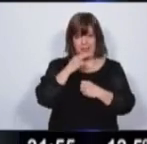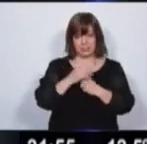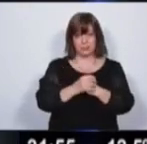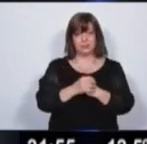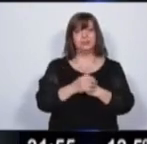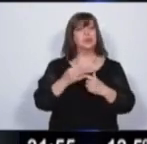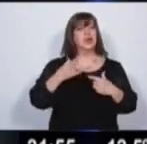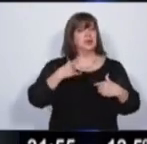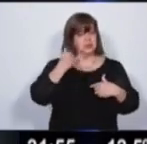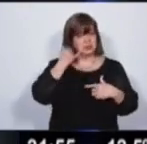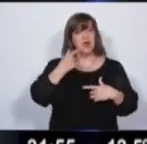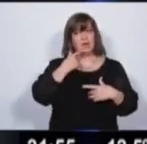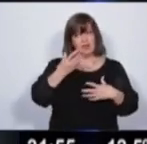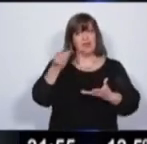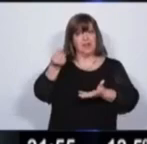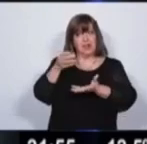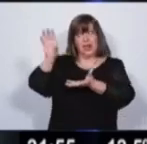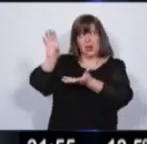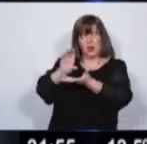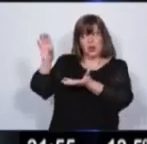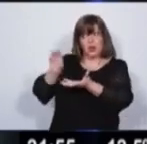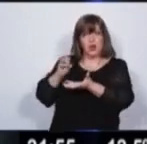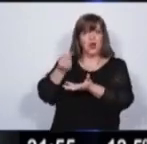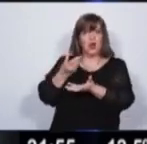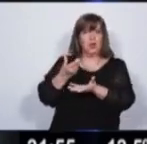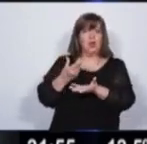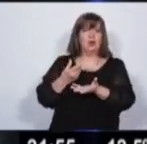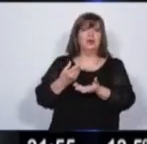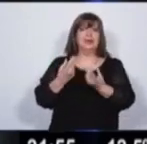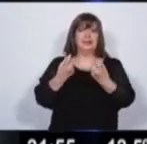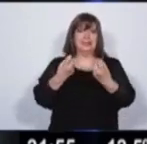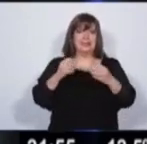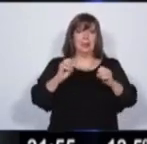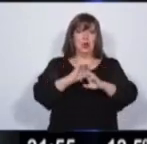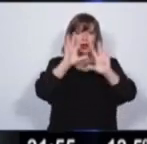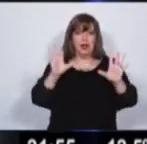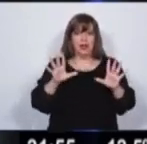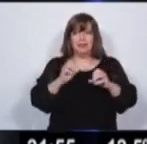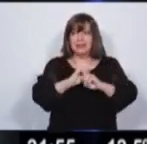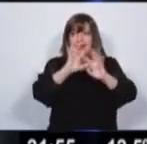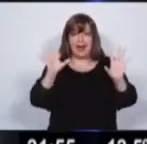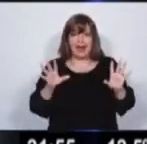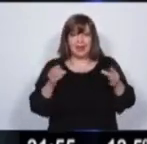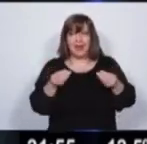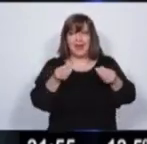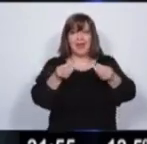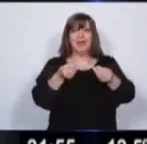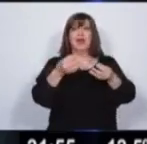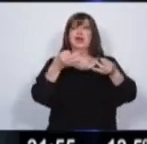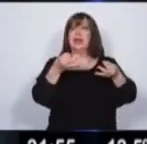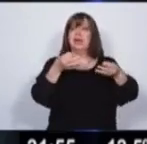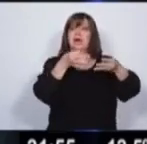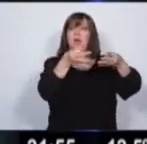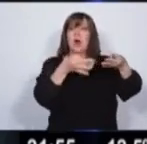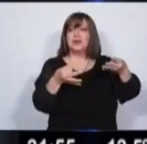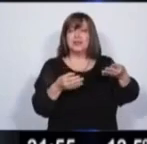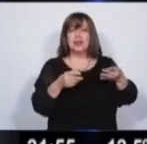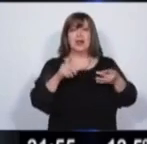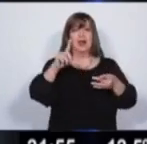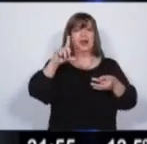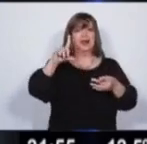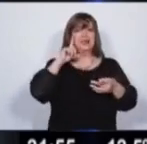Sí para atraer inversiones lo que se necesita es transparencia Porque si cada concesión si cada licitación